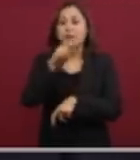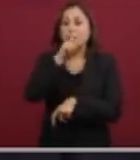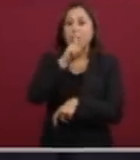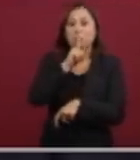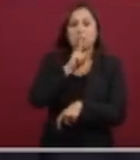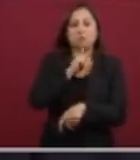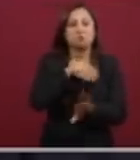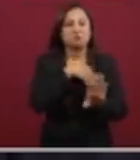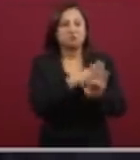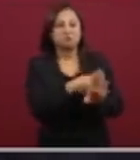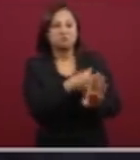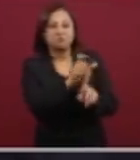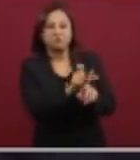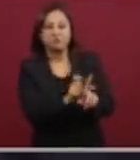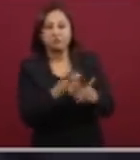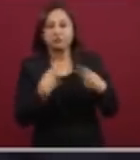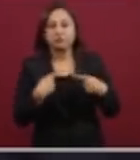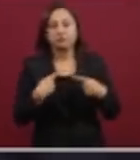Hacer